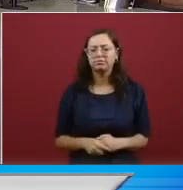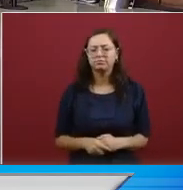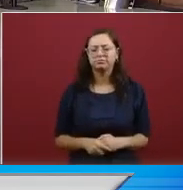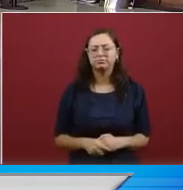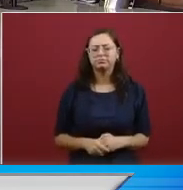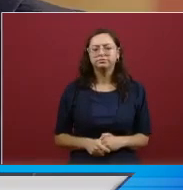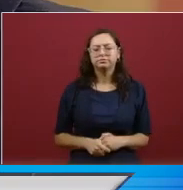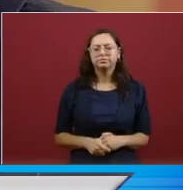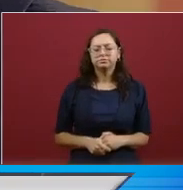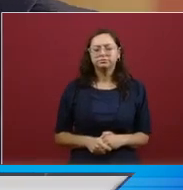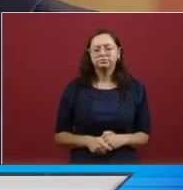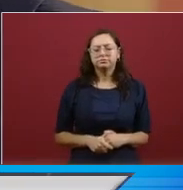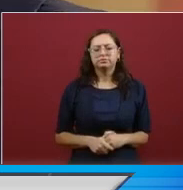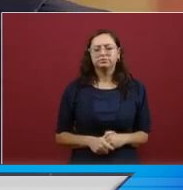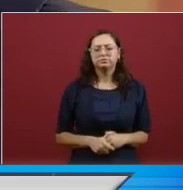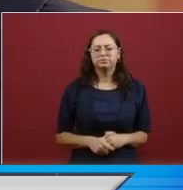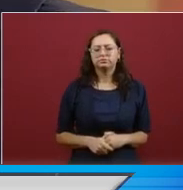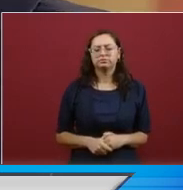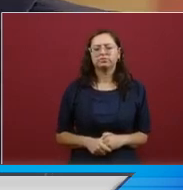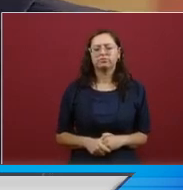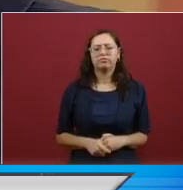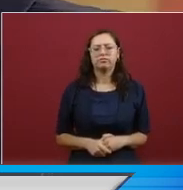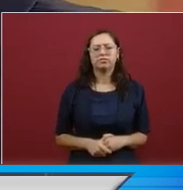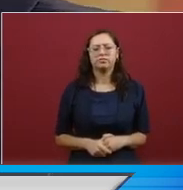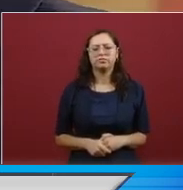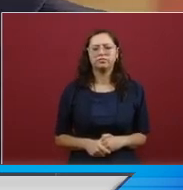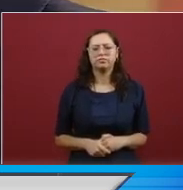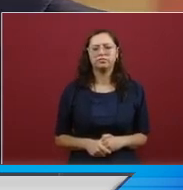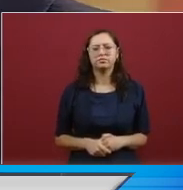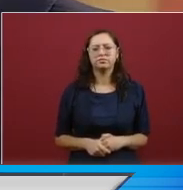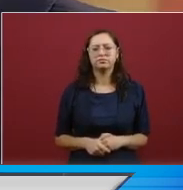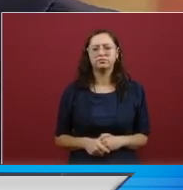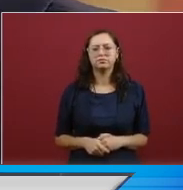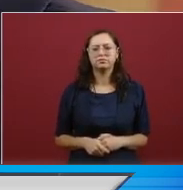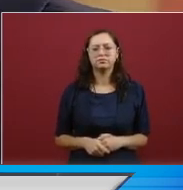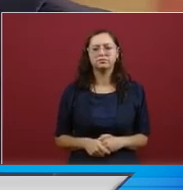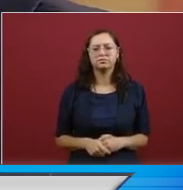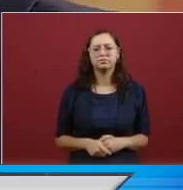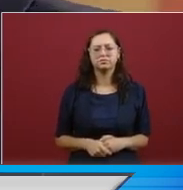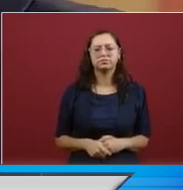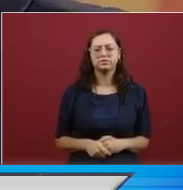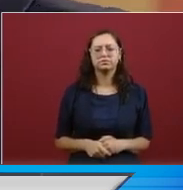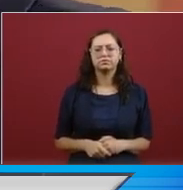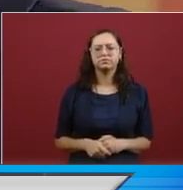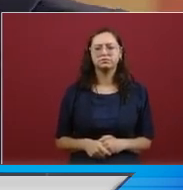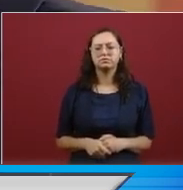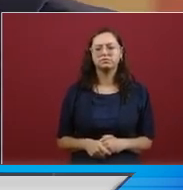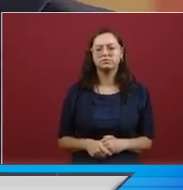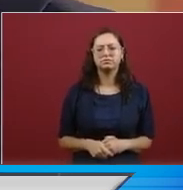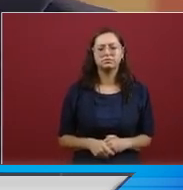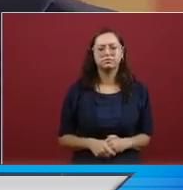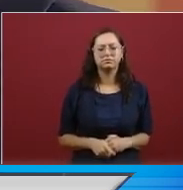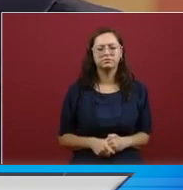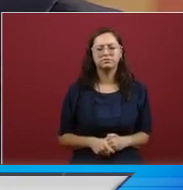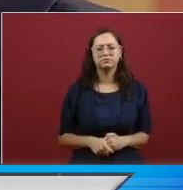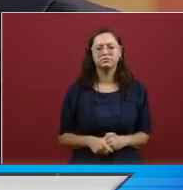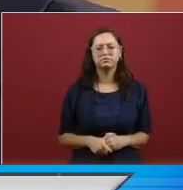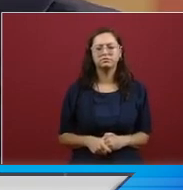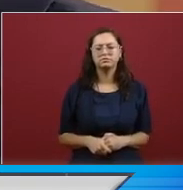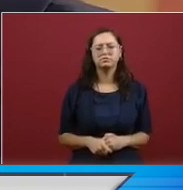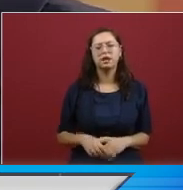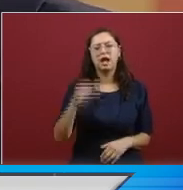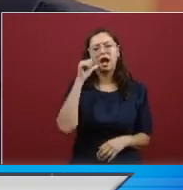tuve una reunión con la presidenta de